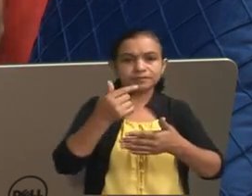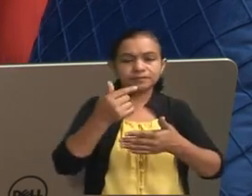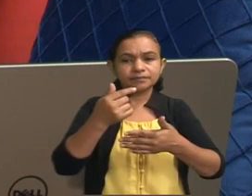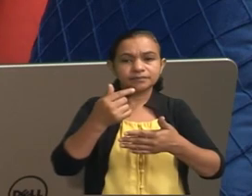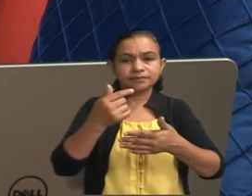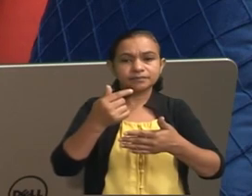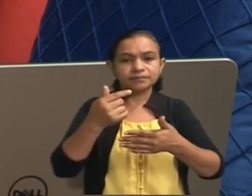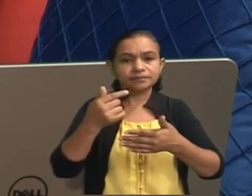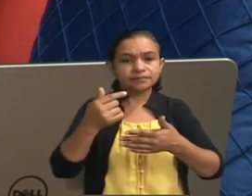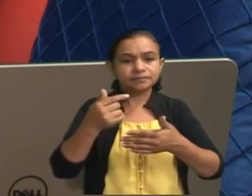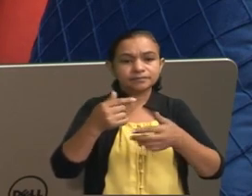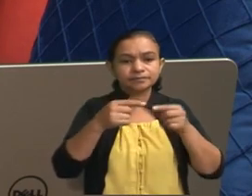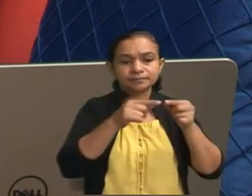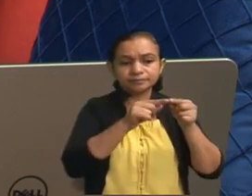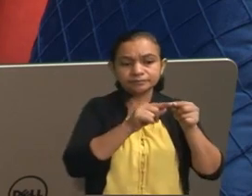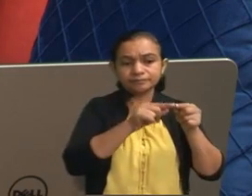nosotros